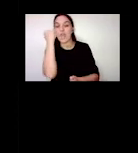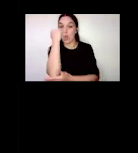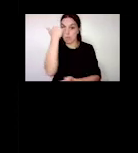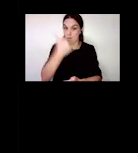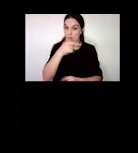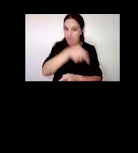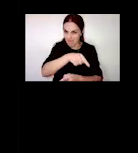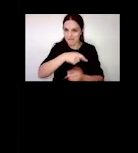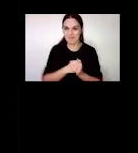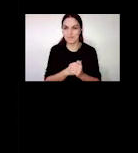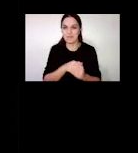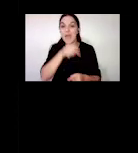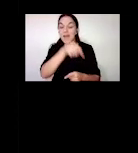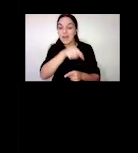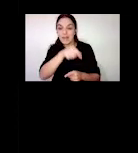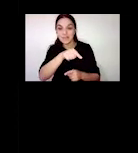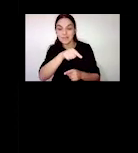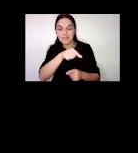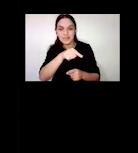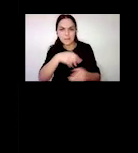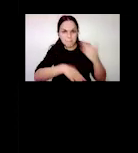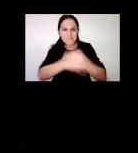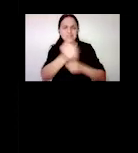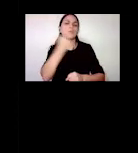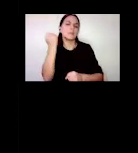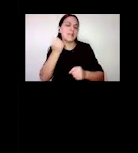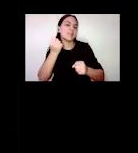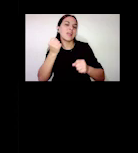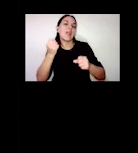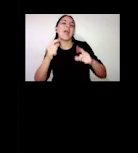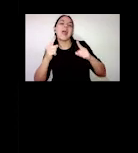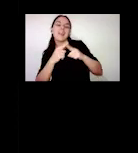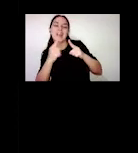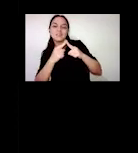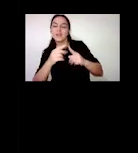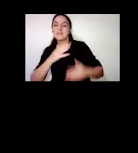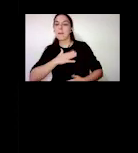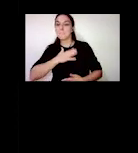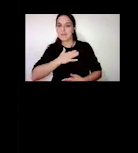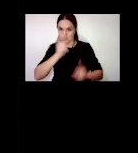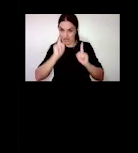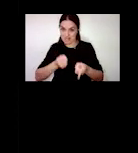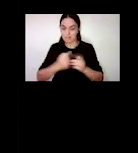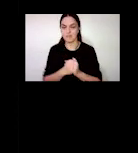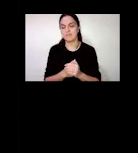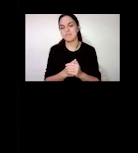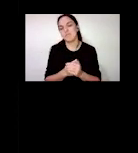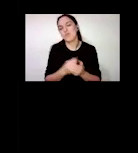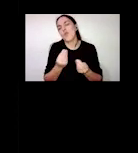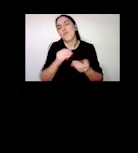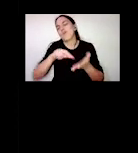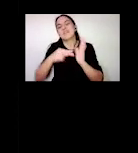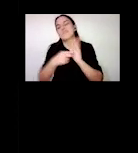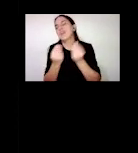primando en él sus relaciones personales. O sea, básicamente es dónde está su empresa y su